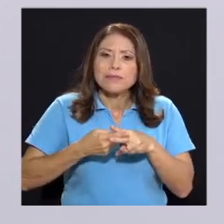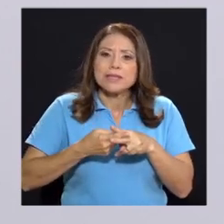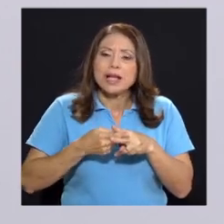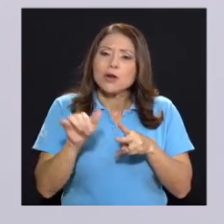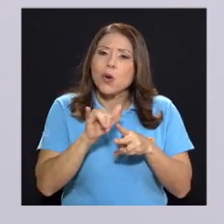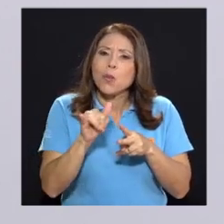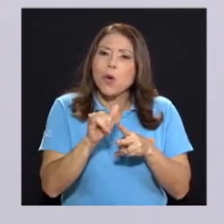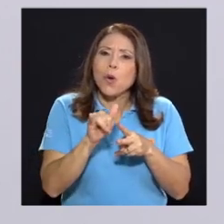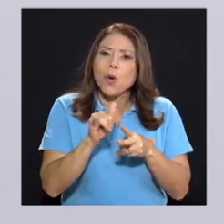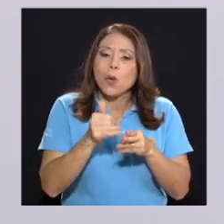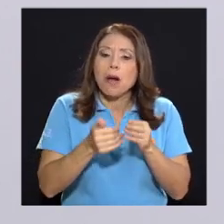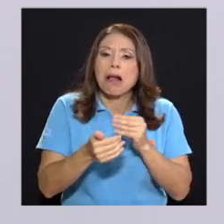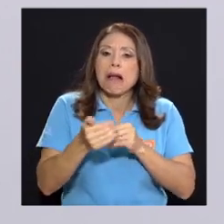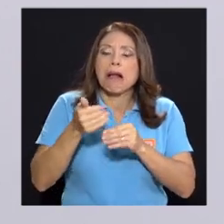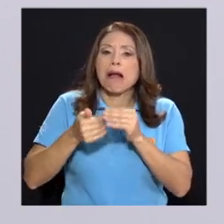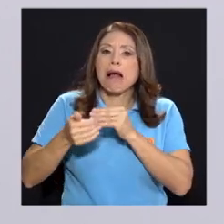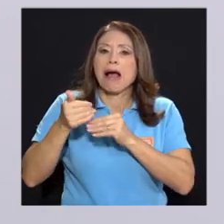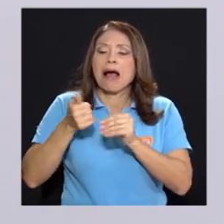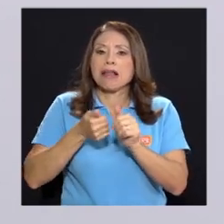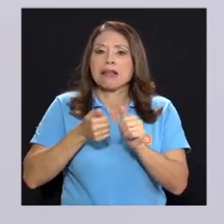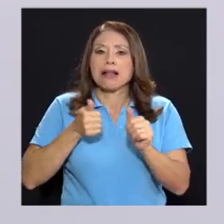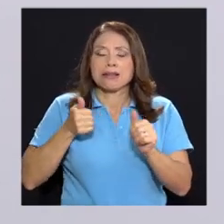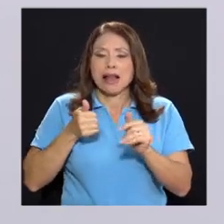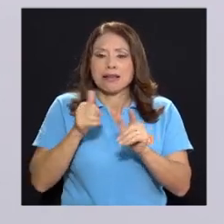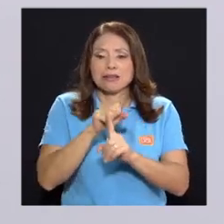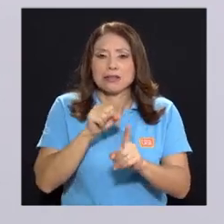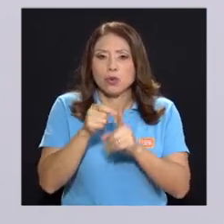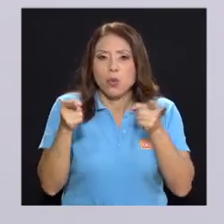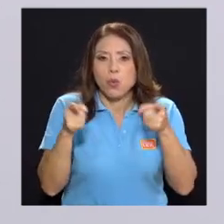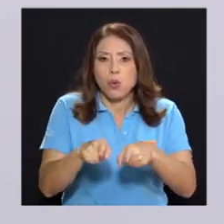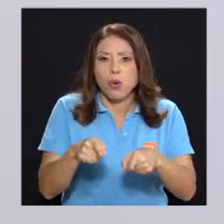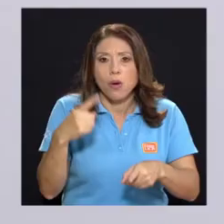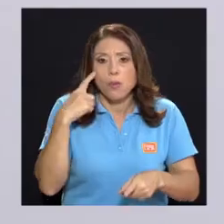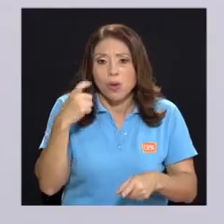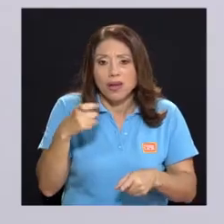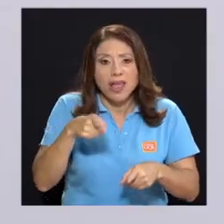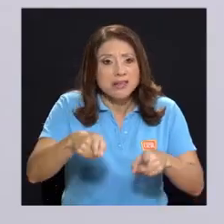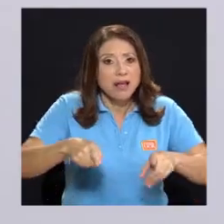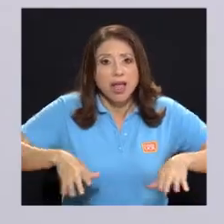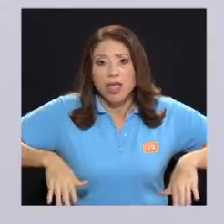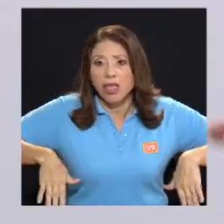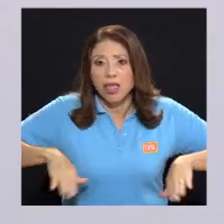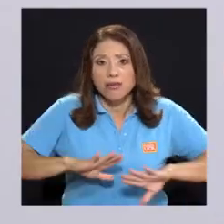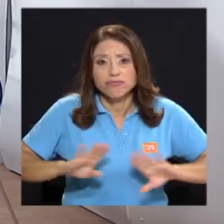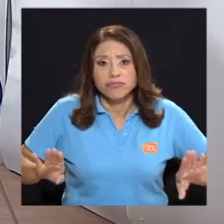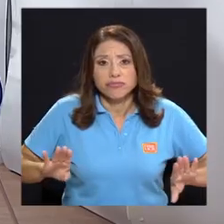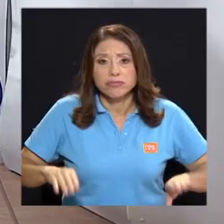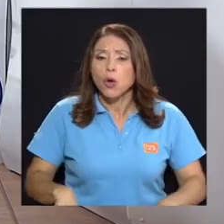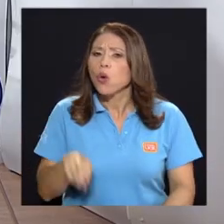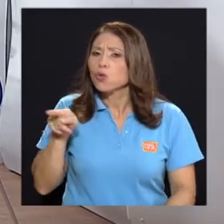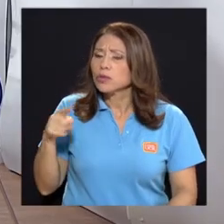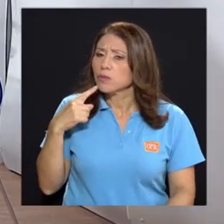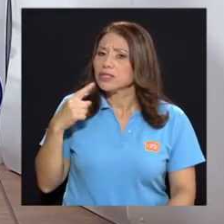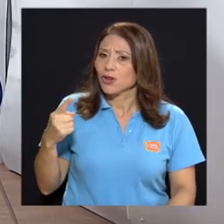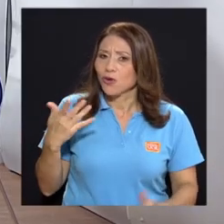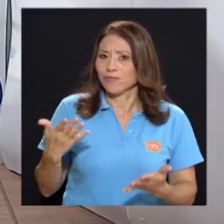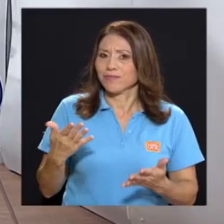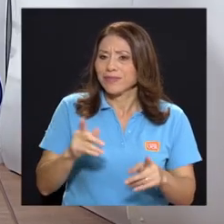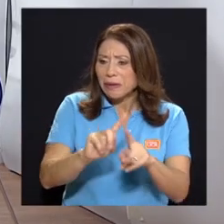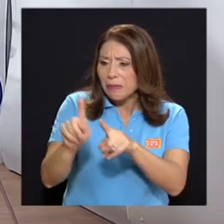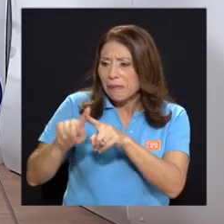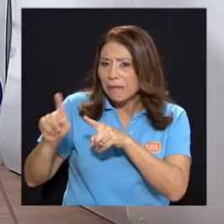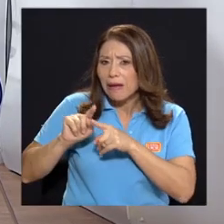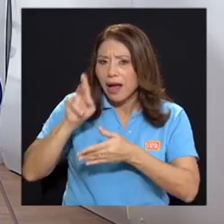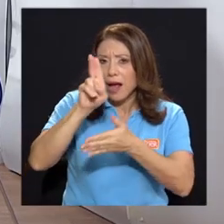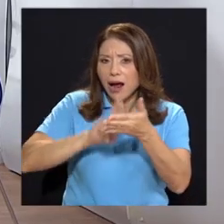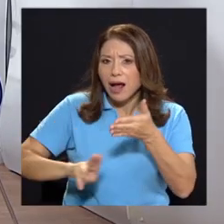mapa por qué en esa literatura no existe yo soy lo mencionó aún jorgue la academia me llama